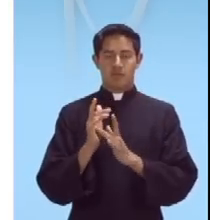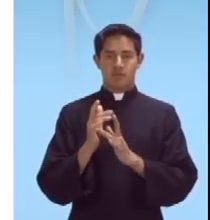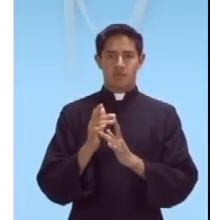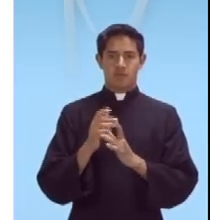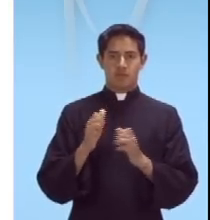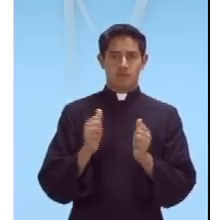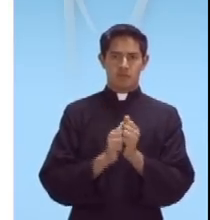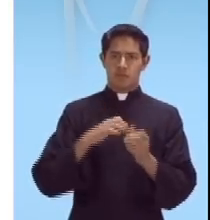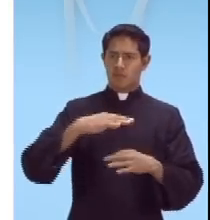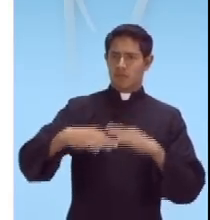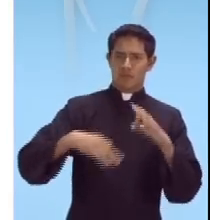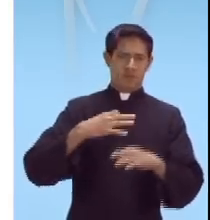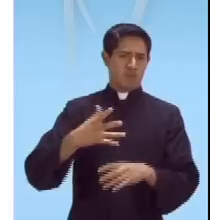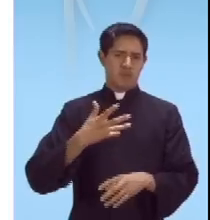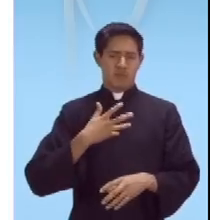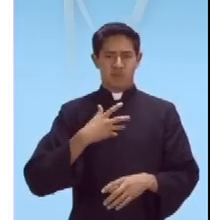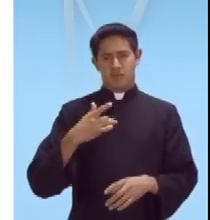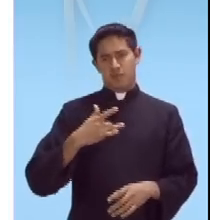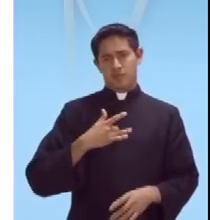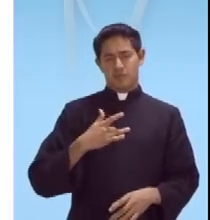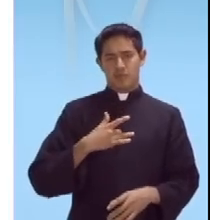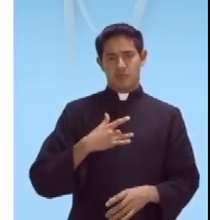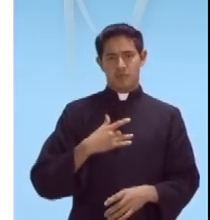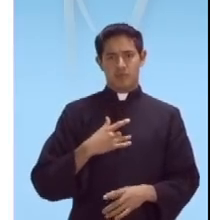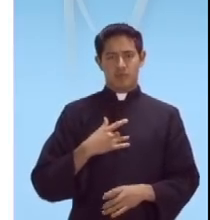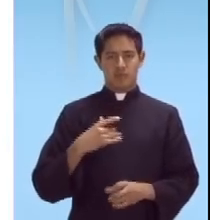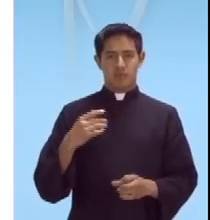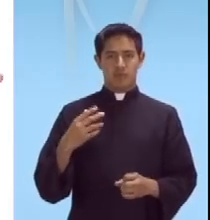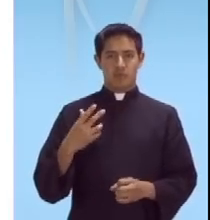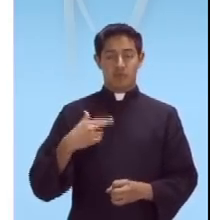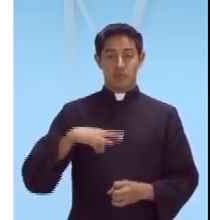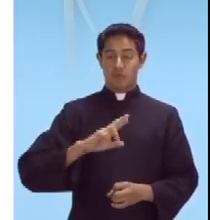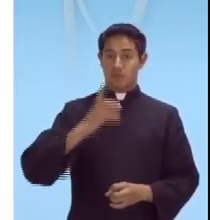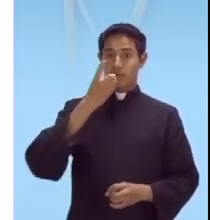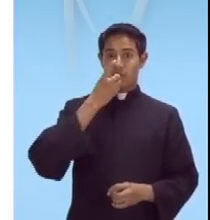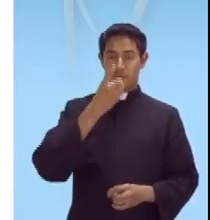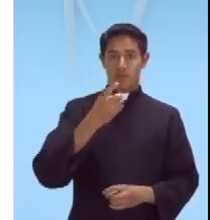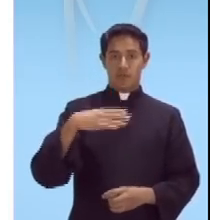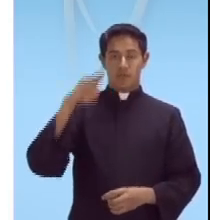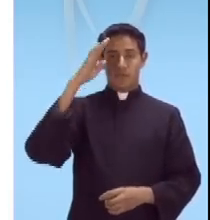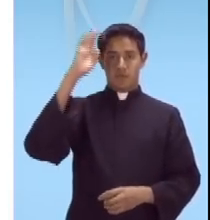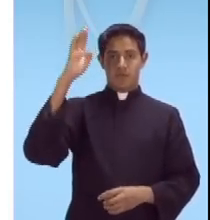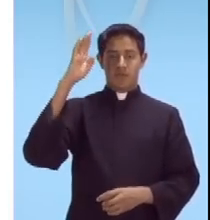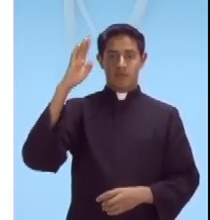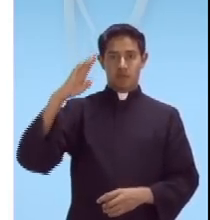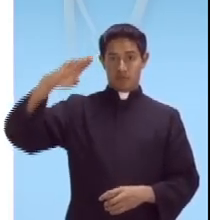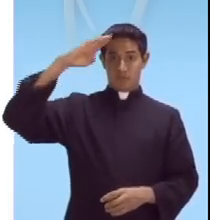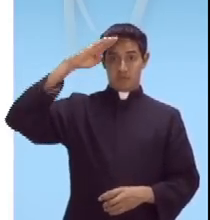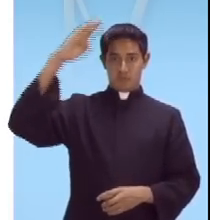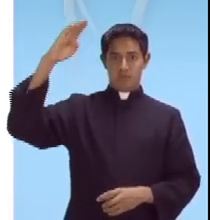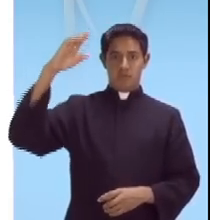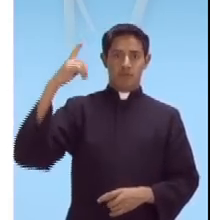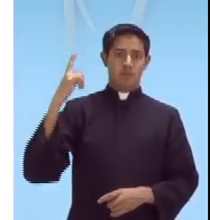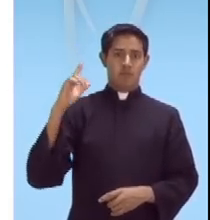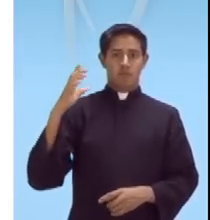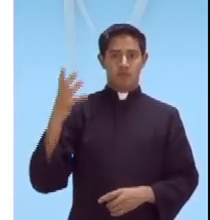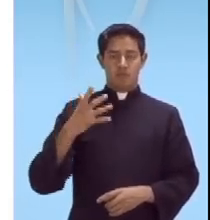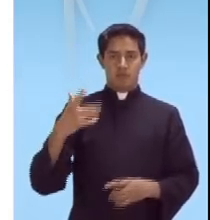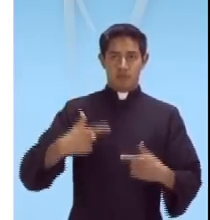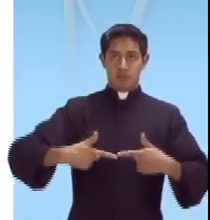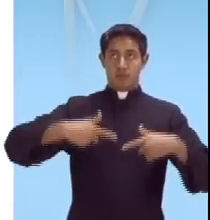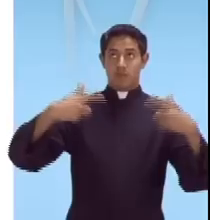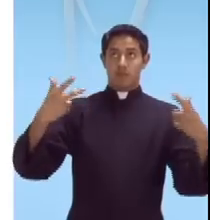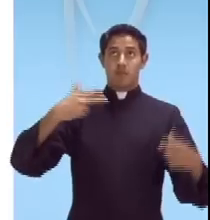le digamos al Señor, Señor, aumentanos la fe con confianza y con ese